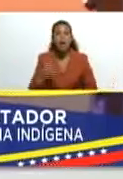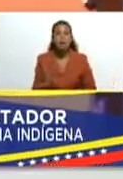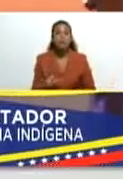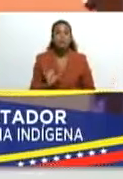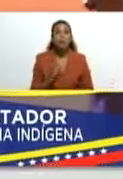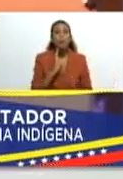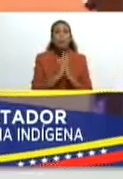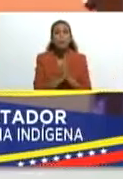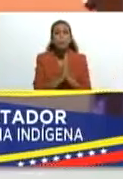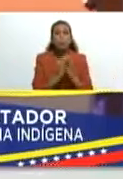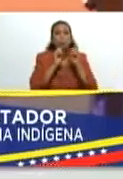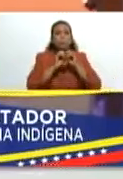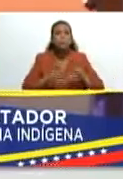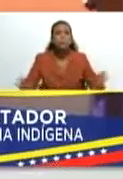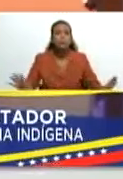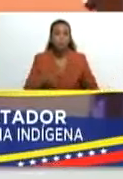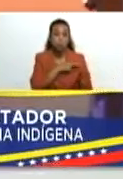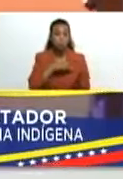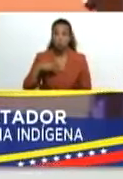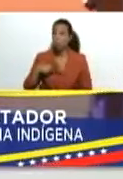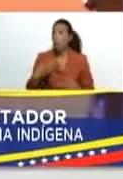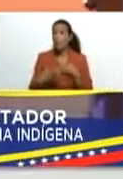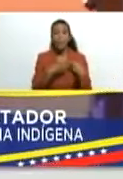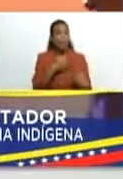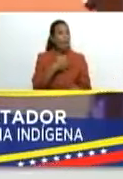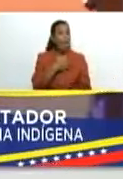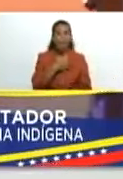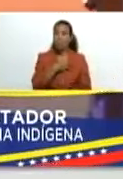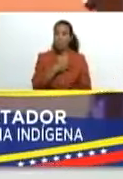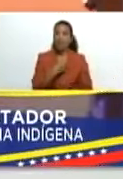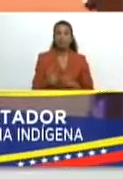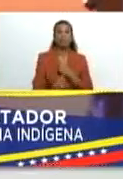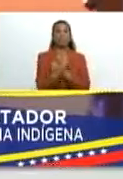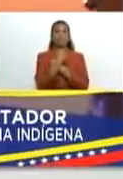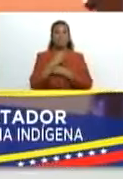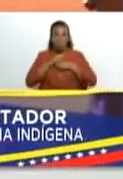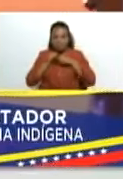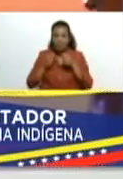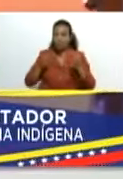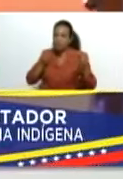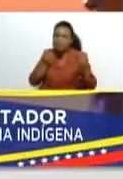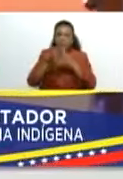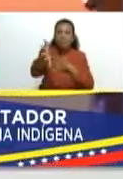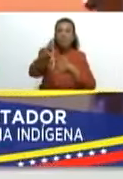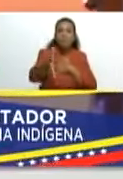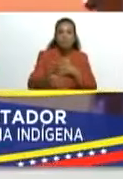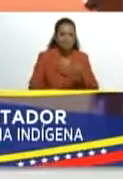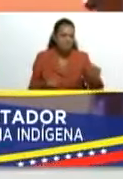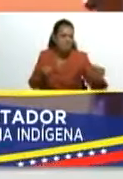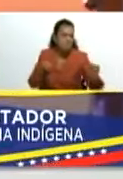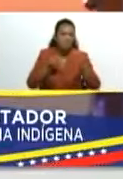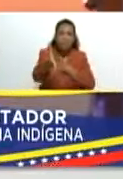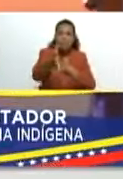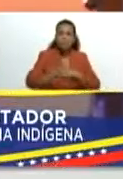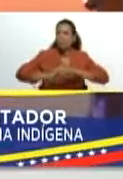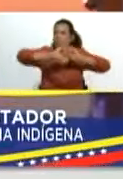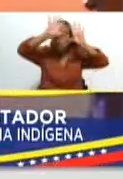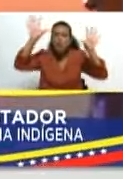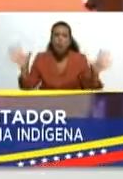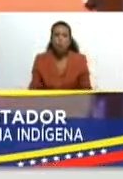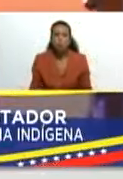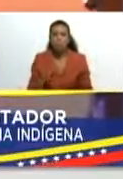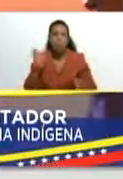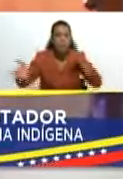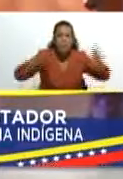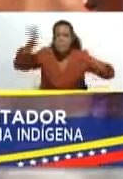regiones, con nosotros no han podido ni podrán. Nosotros llegaremos con nuestra verdad al mundo entero, a los pueblos